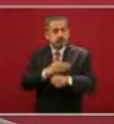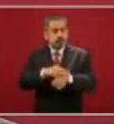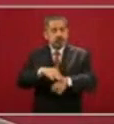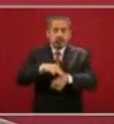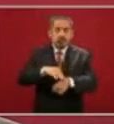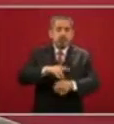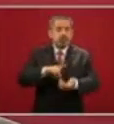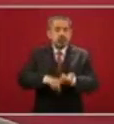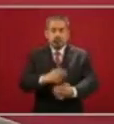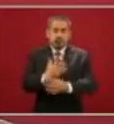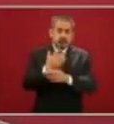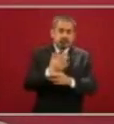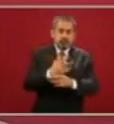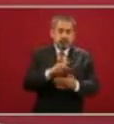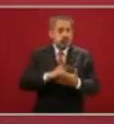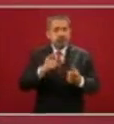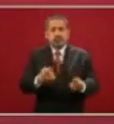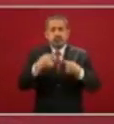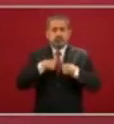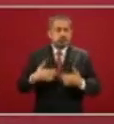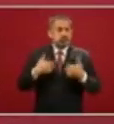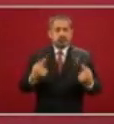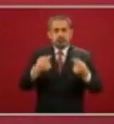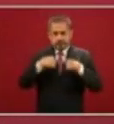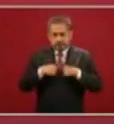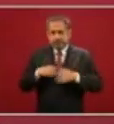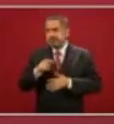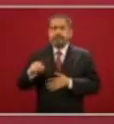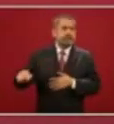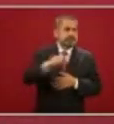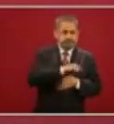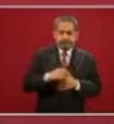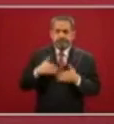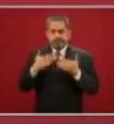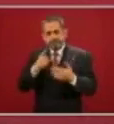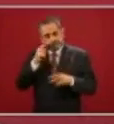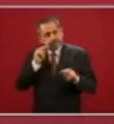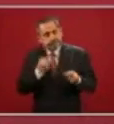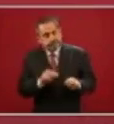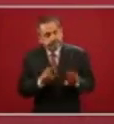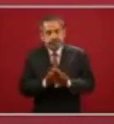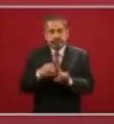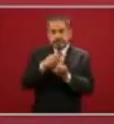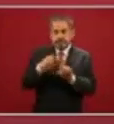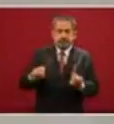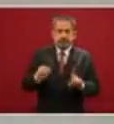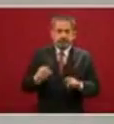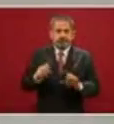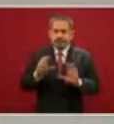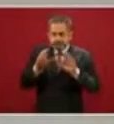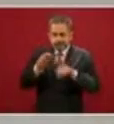la confianza que me han depositado las más altas autoridades nacionales y de salud en conducir técnicamente esta